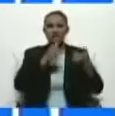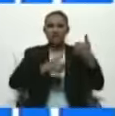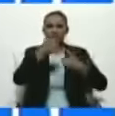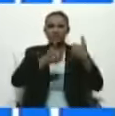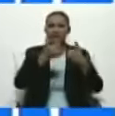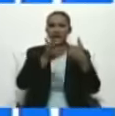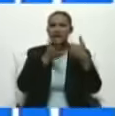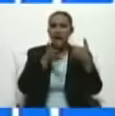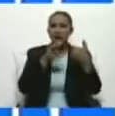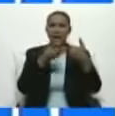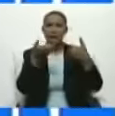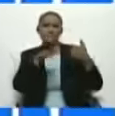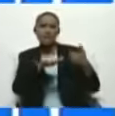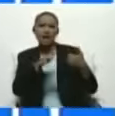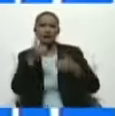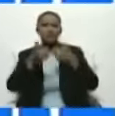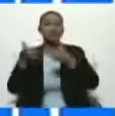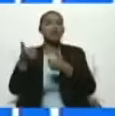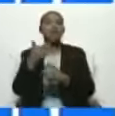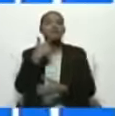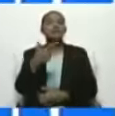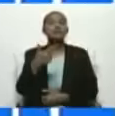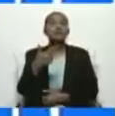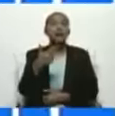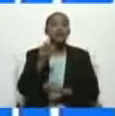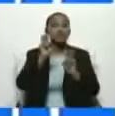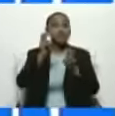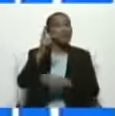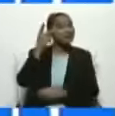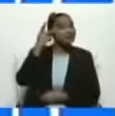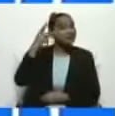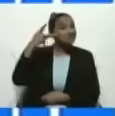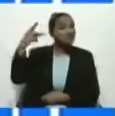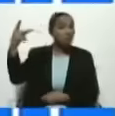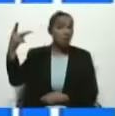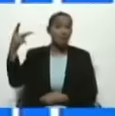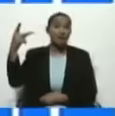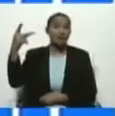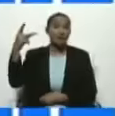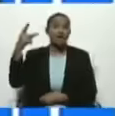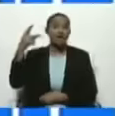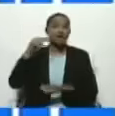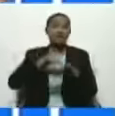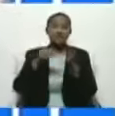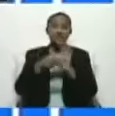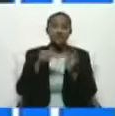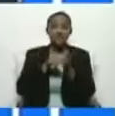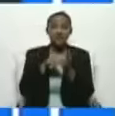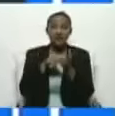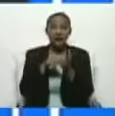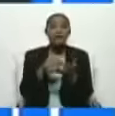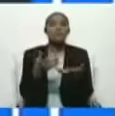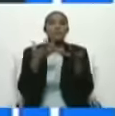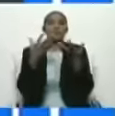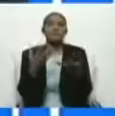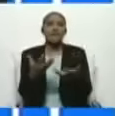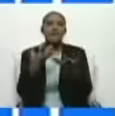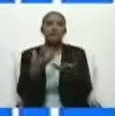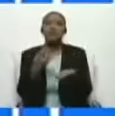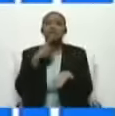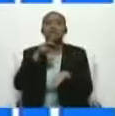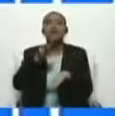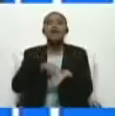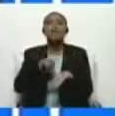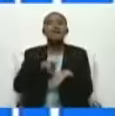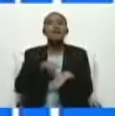llama, en psicología y en psiquiatría, el peso de la realidad. Cuando tú dices el peso de la realidad, no estás diciendo la